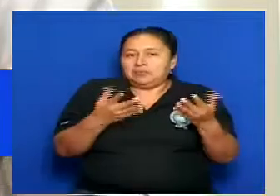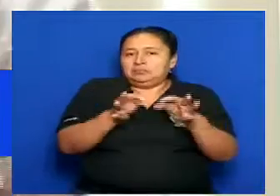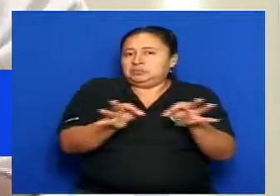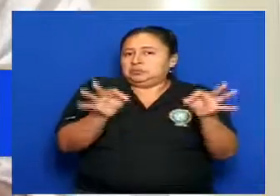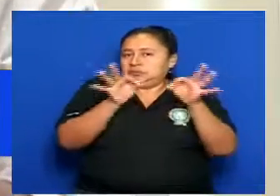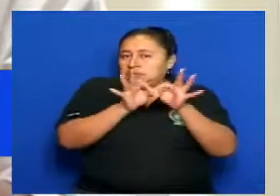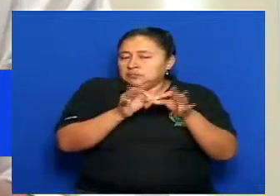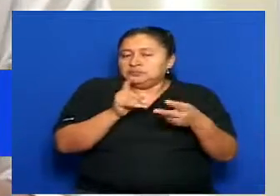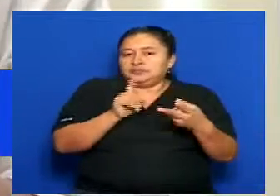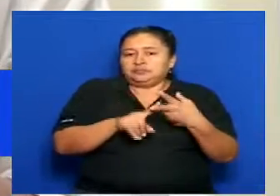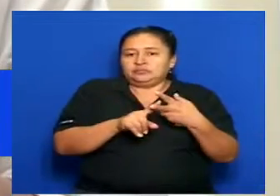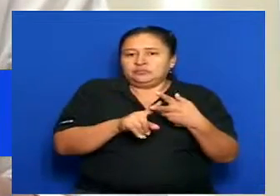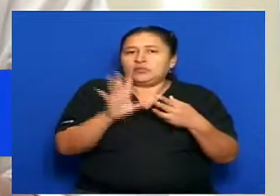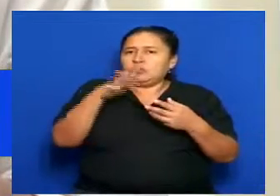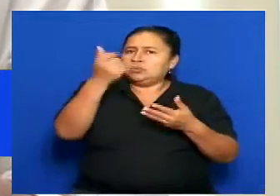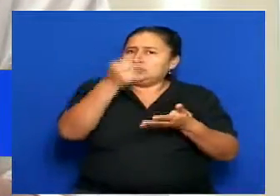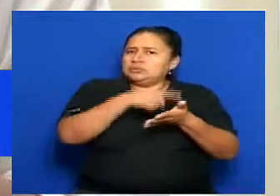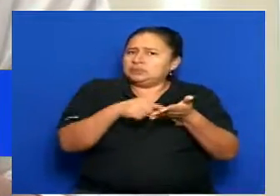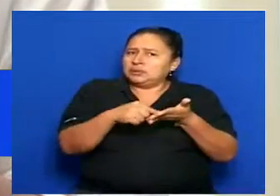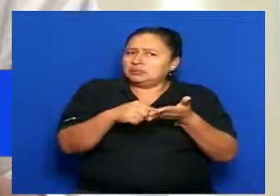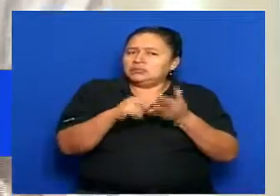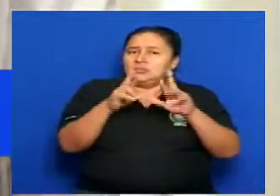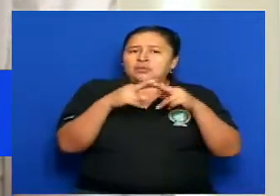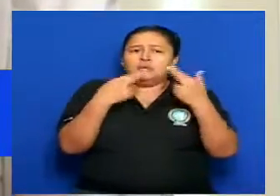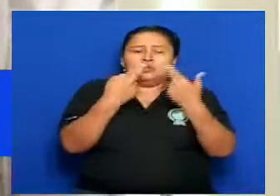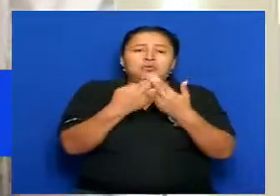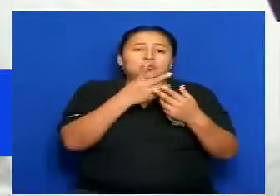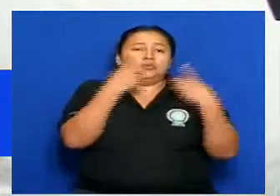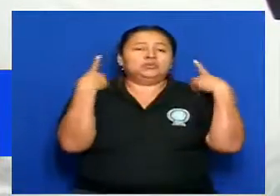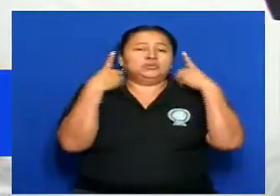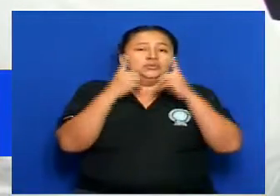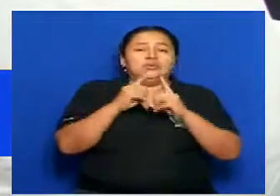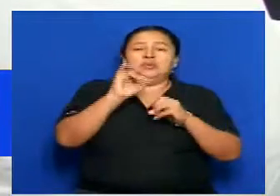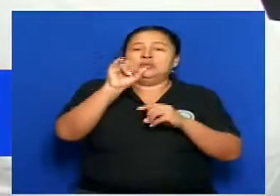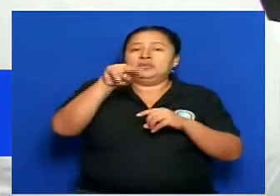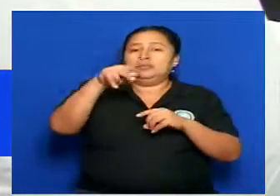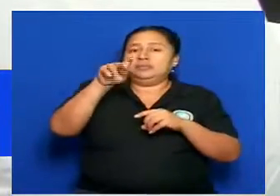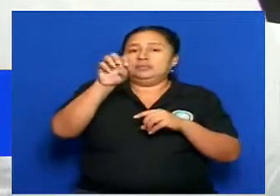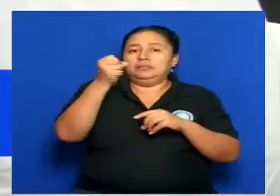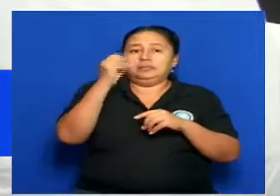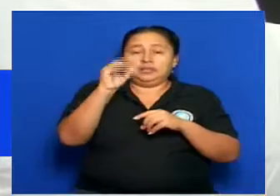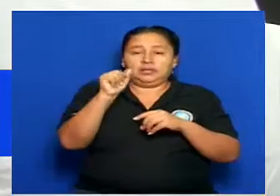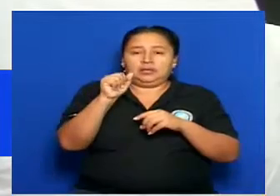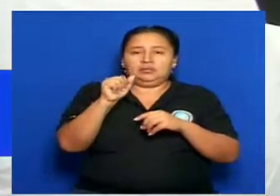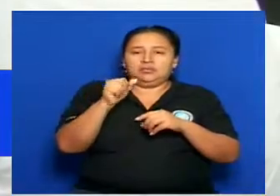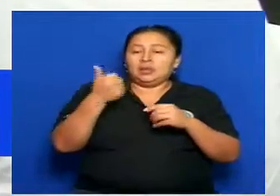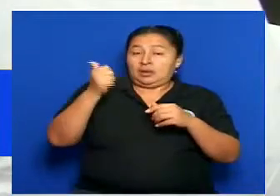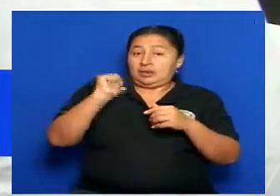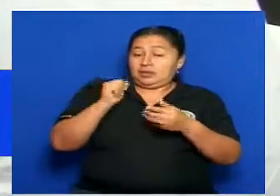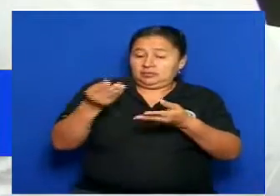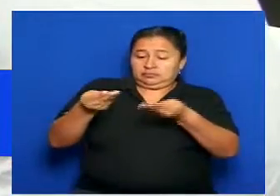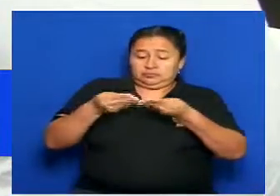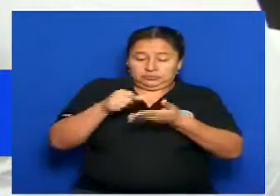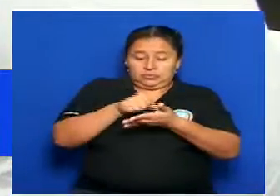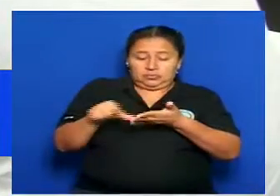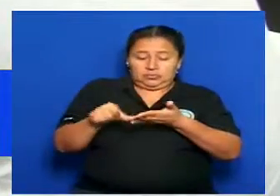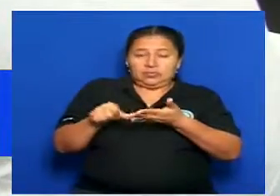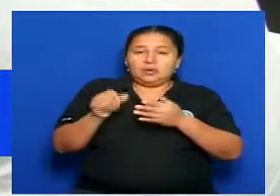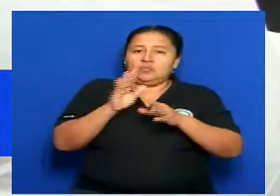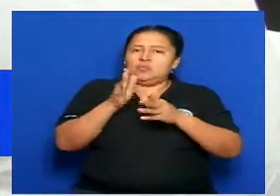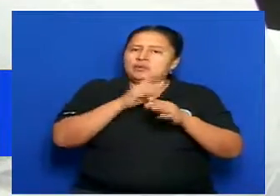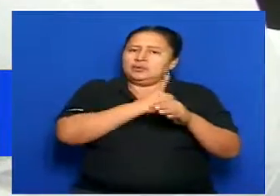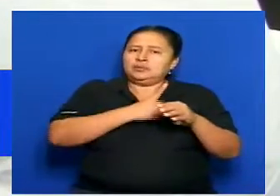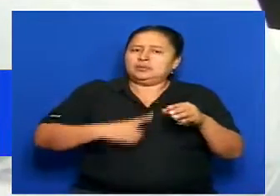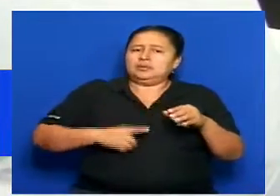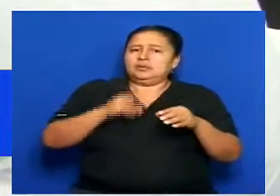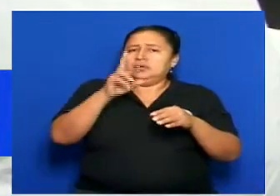las próximas semanas con el director de inpesca y para esto ayer firme una carta recibí una carta yo de la diputada raquel dixon